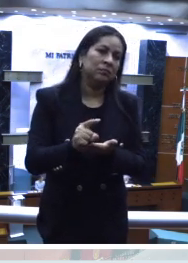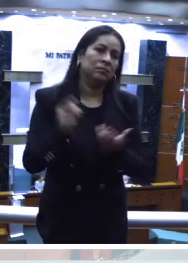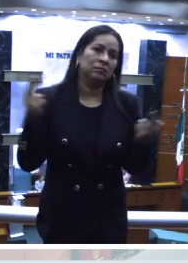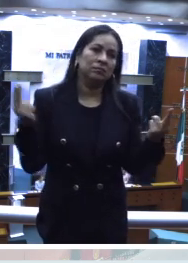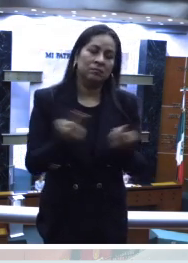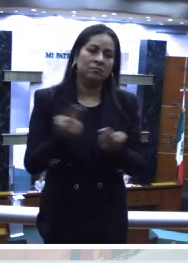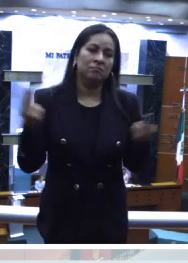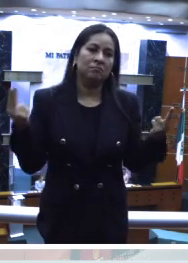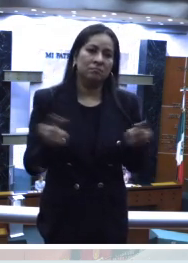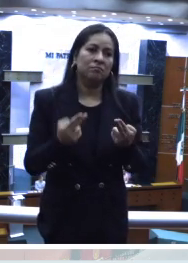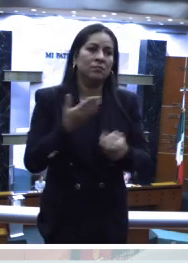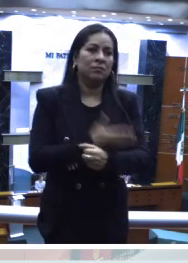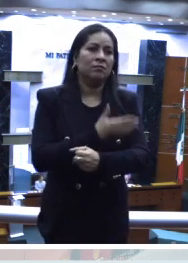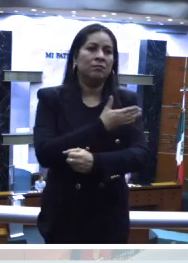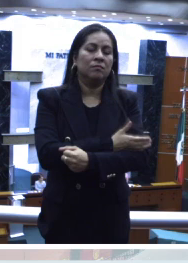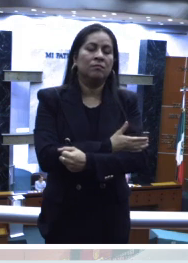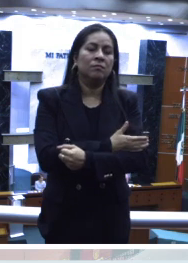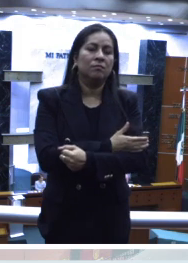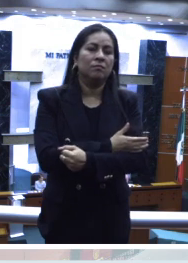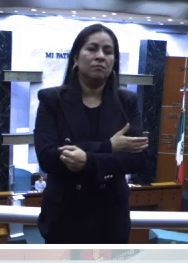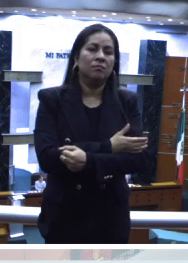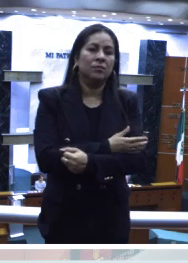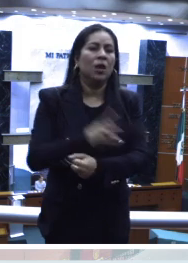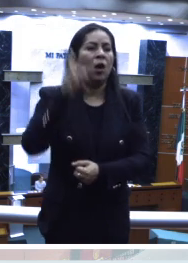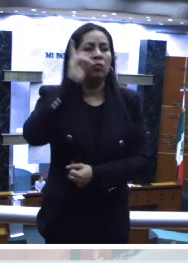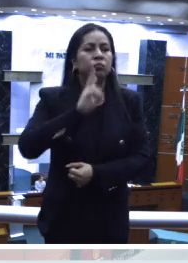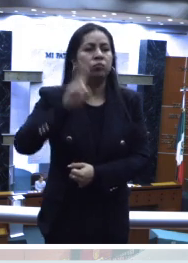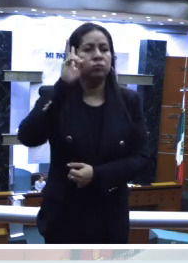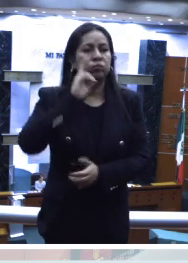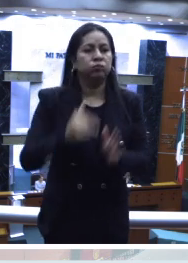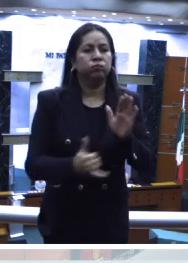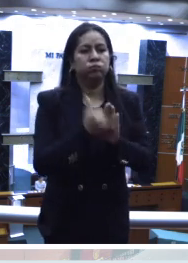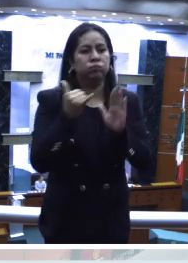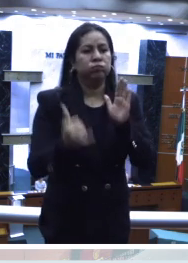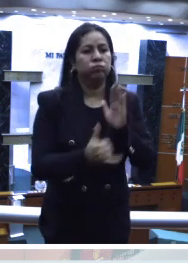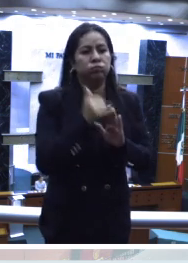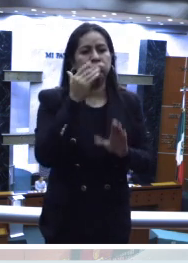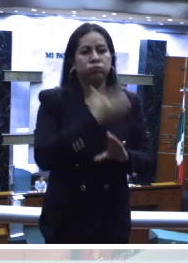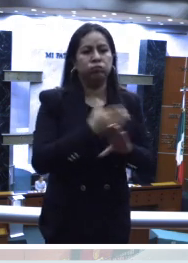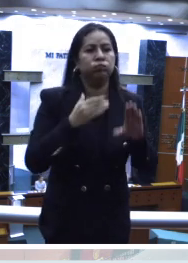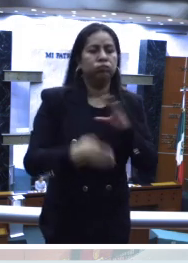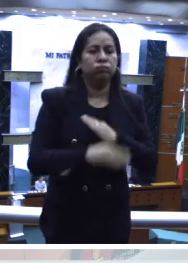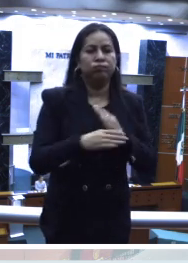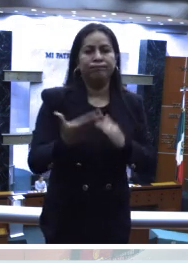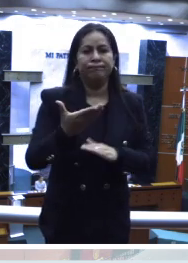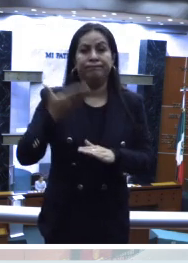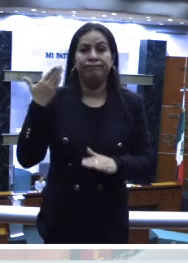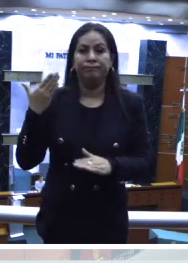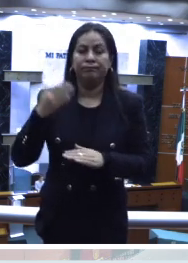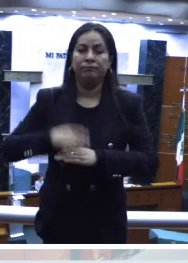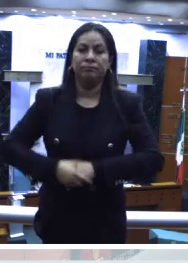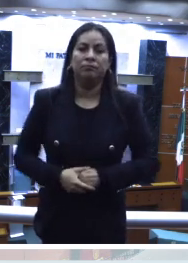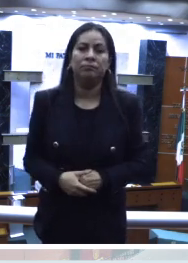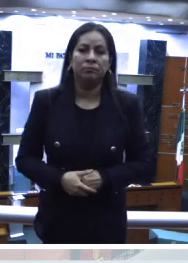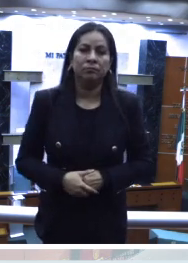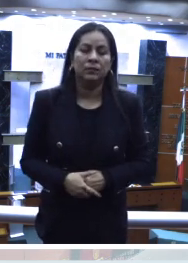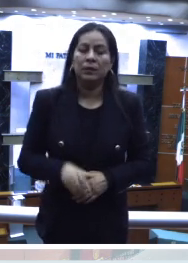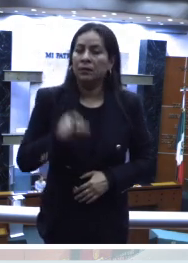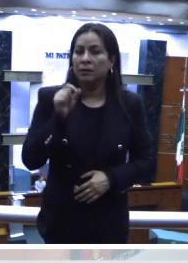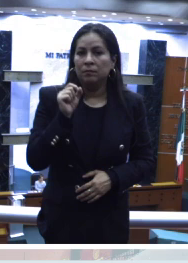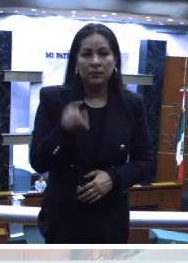correspondiente acompañado del diagnóstico de obras y acciones preliminares